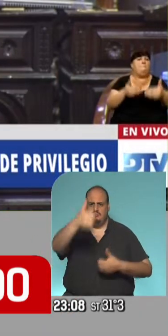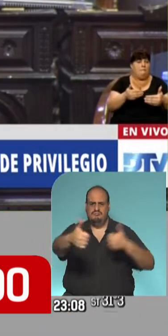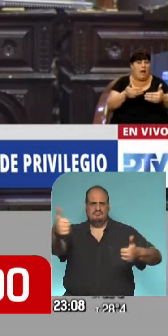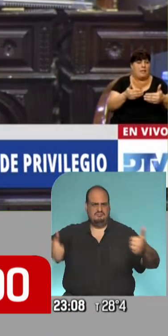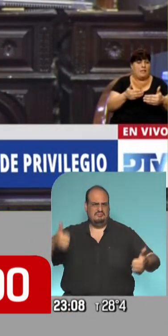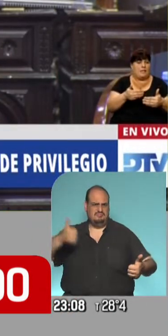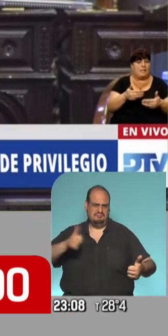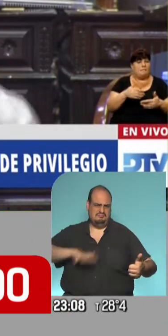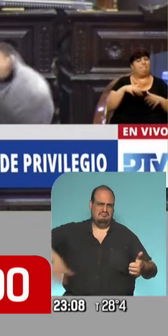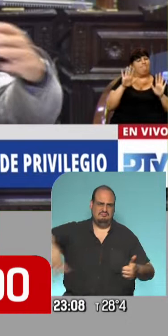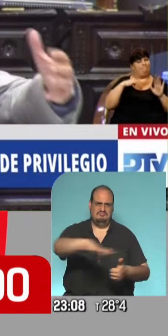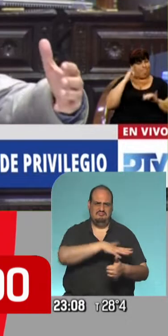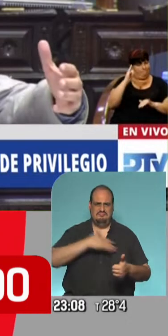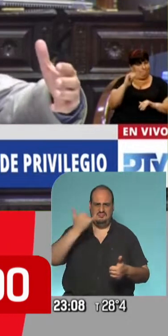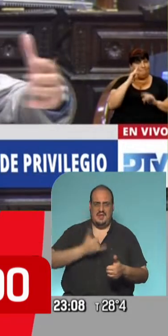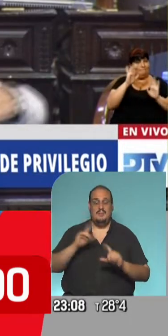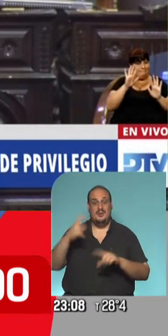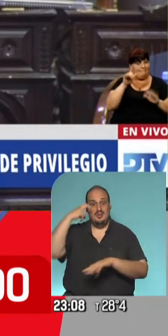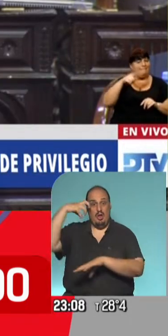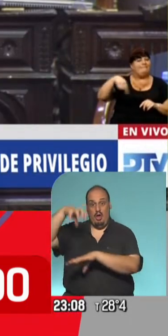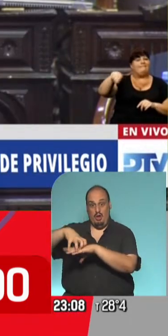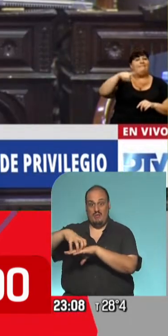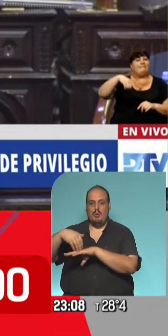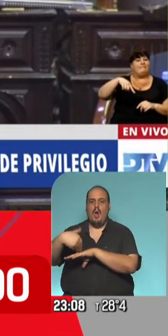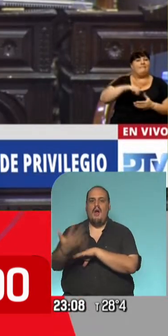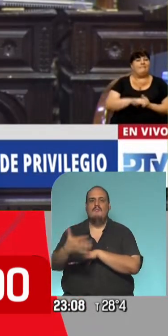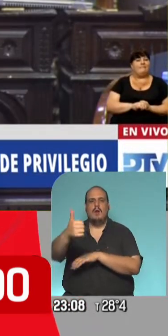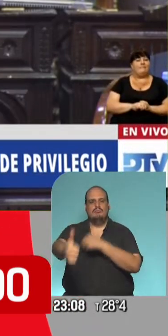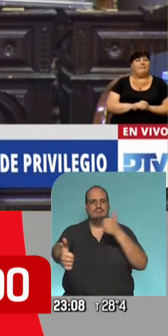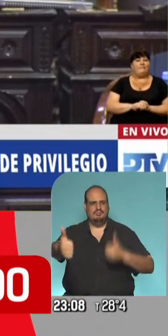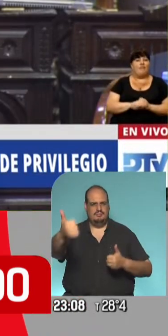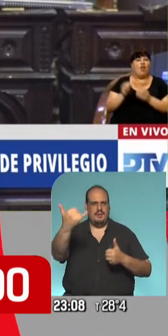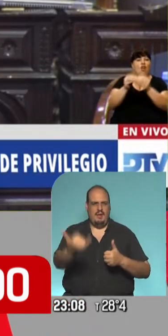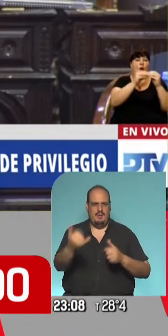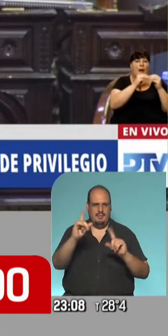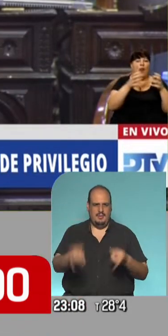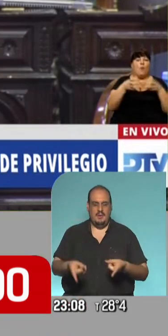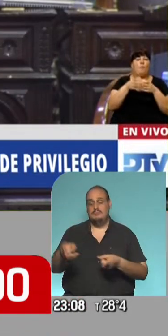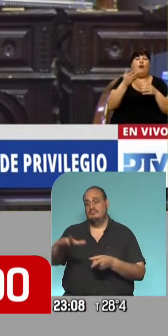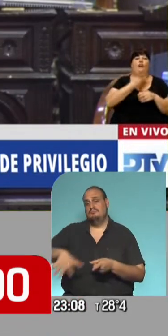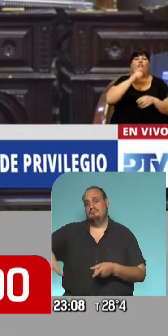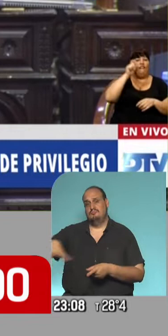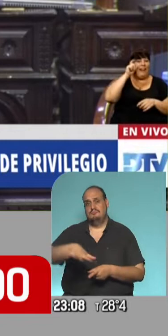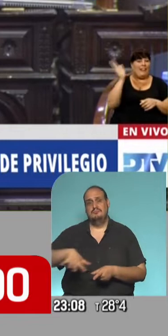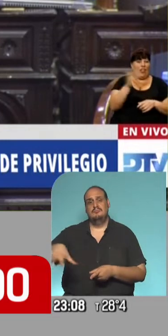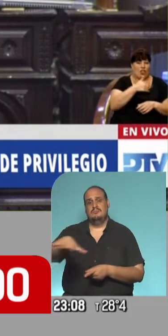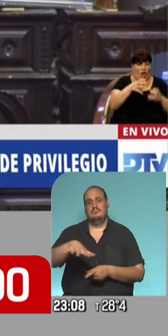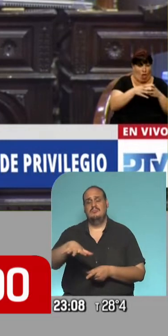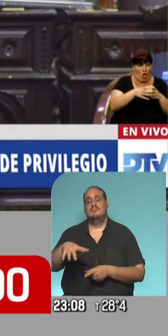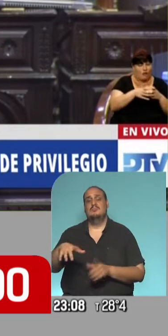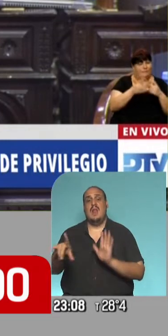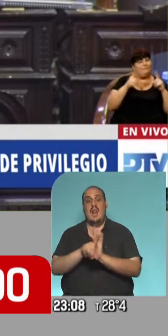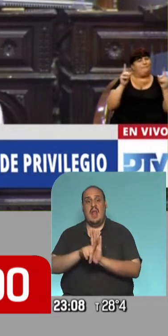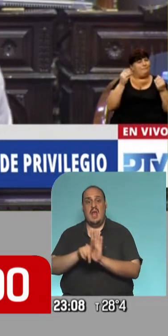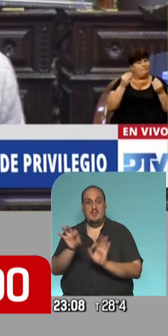pantalla, también estamos fuera de lo que sucede dentro del Congreso, tanto con aquellas personas que están en contra de